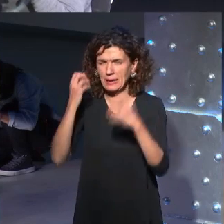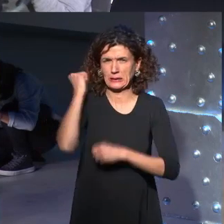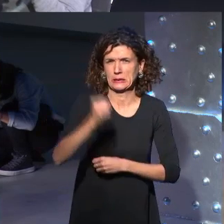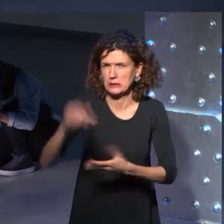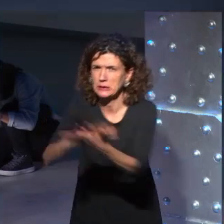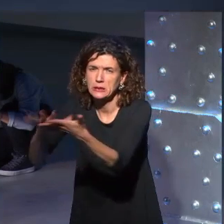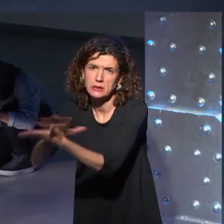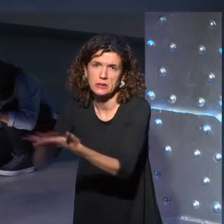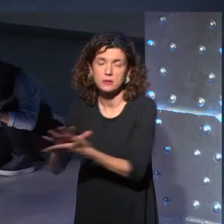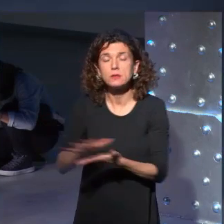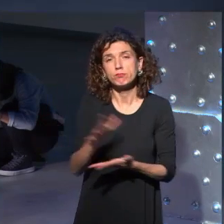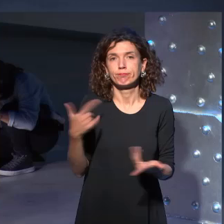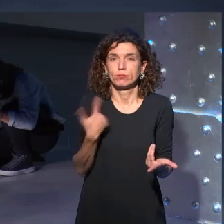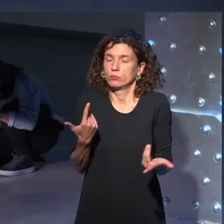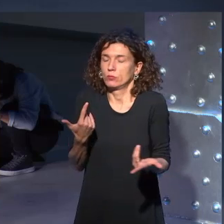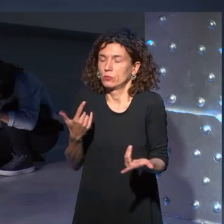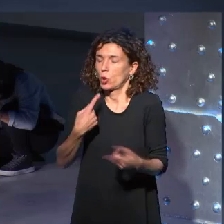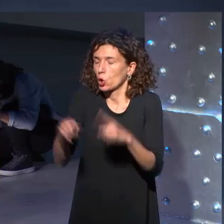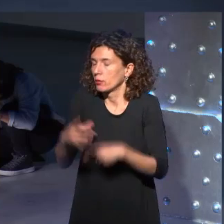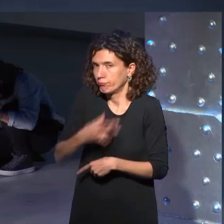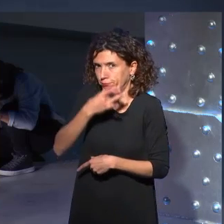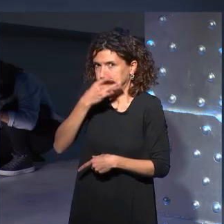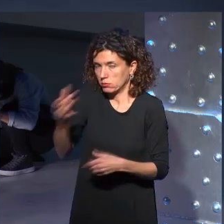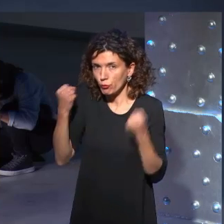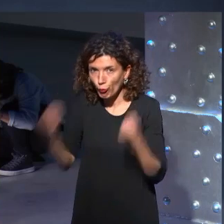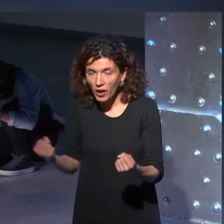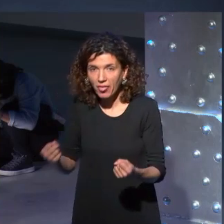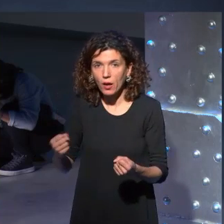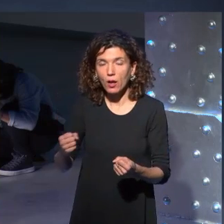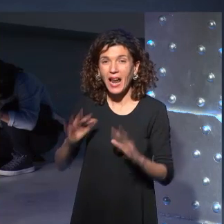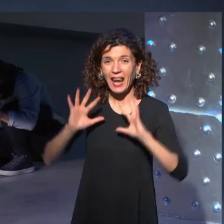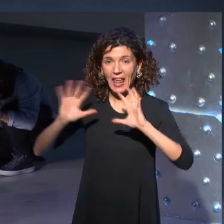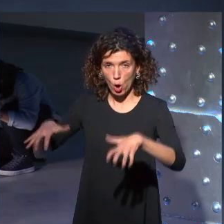Uh-huh. Hay cosas tan vergonzosas como que crían leones,